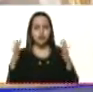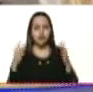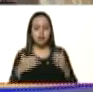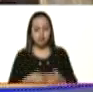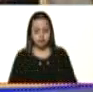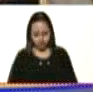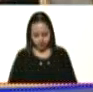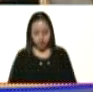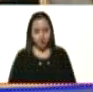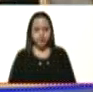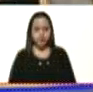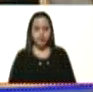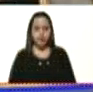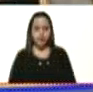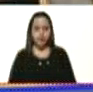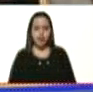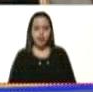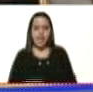Nos declamó